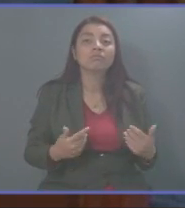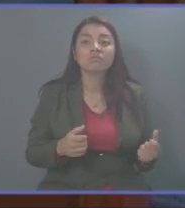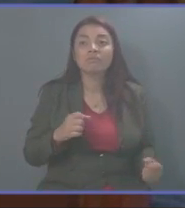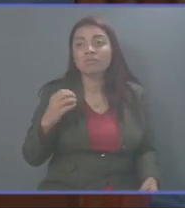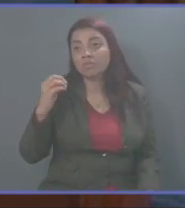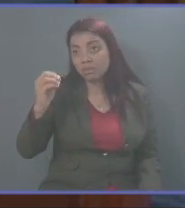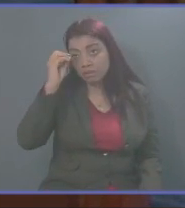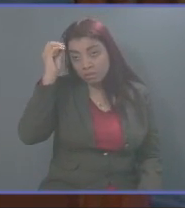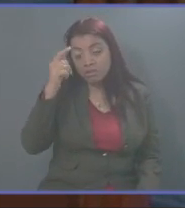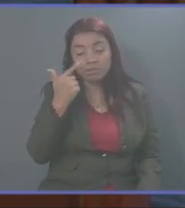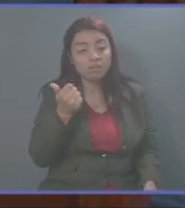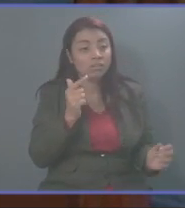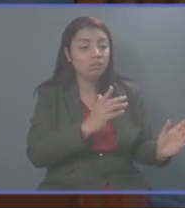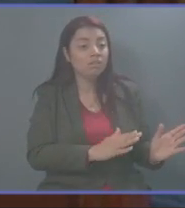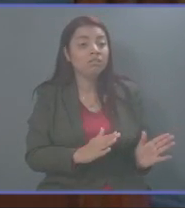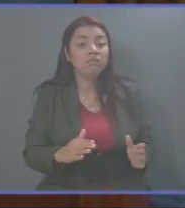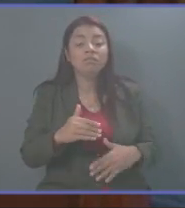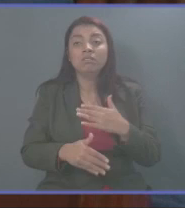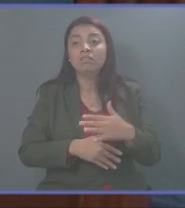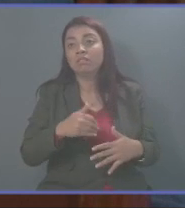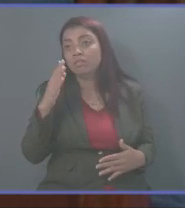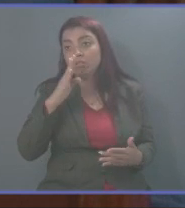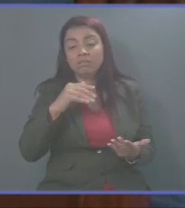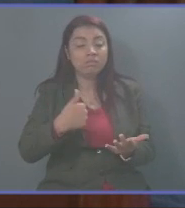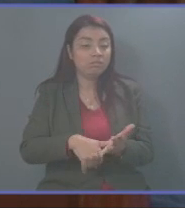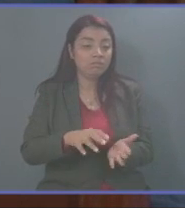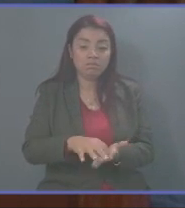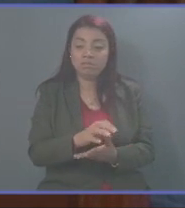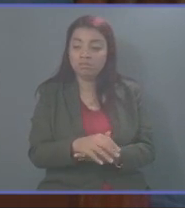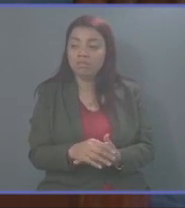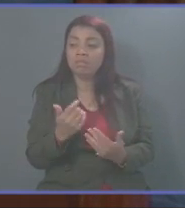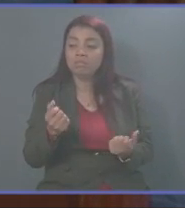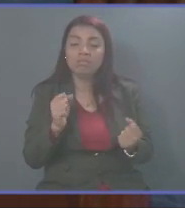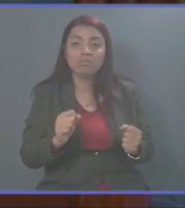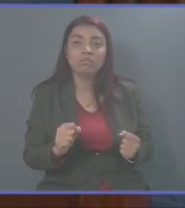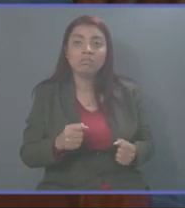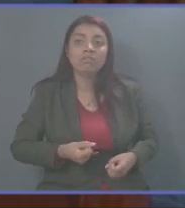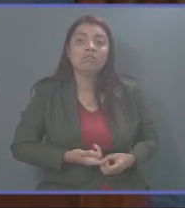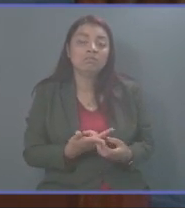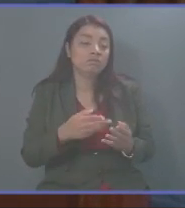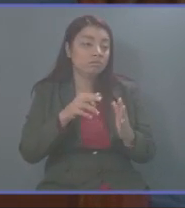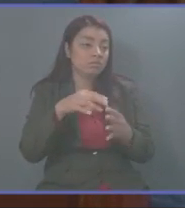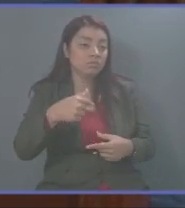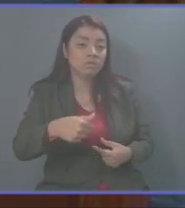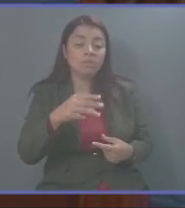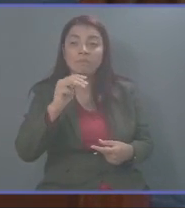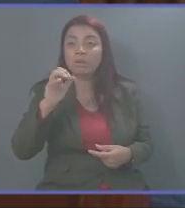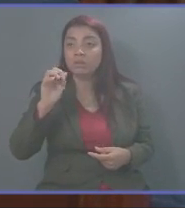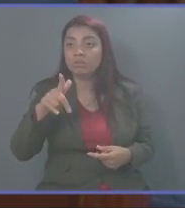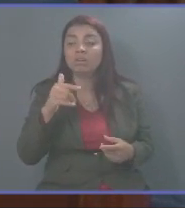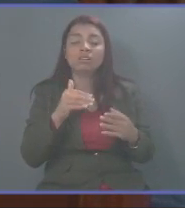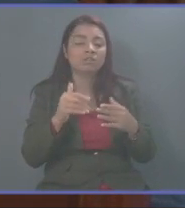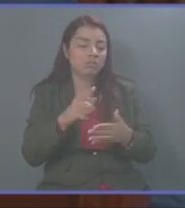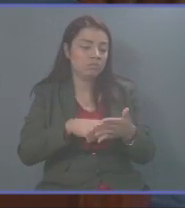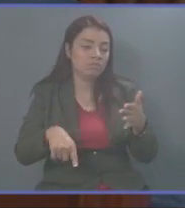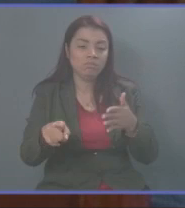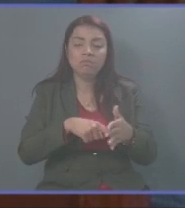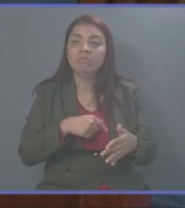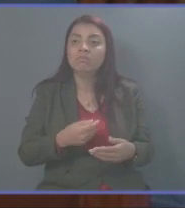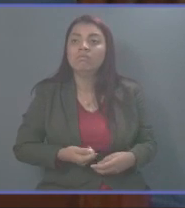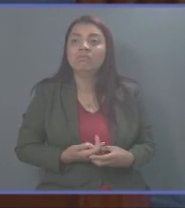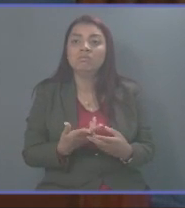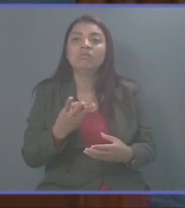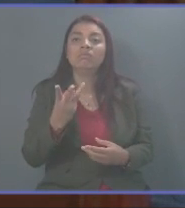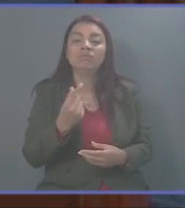valorización, según el plan de gestión de residuos municipal determinado en su respectivo manual. Además, queda prohibido establecer cantidades